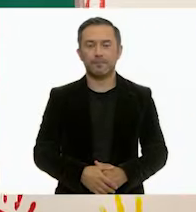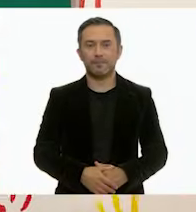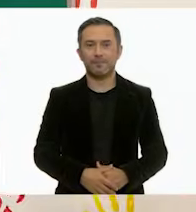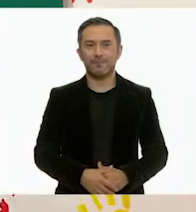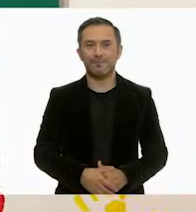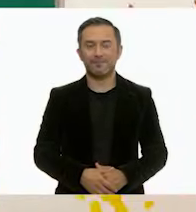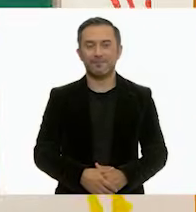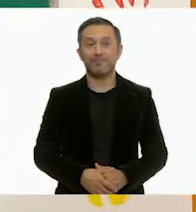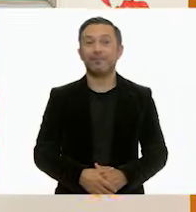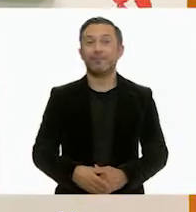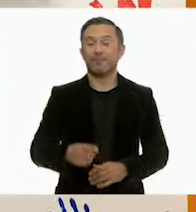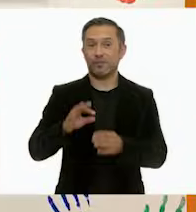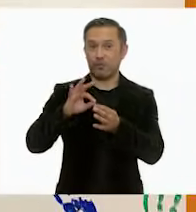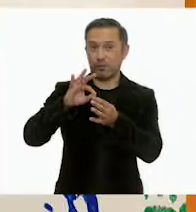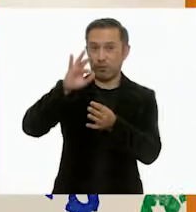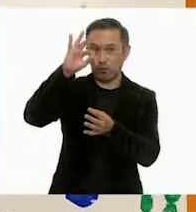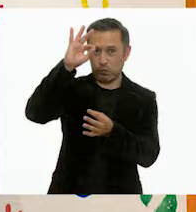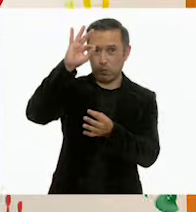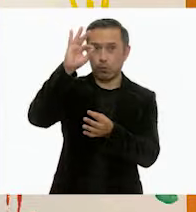Una.